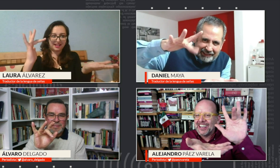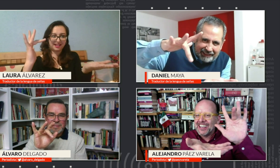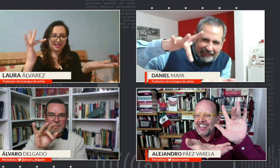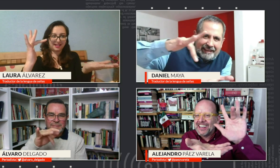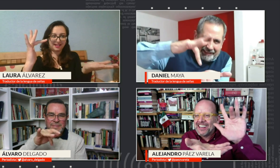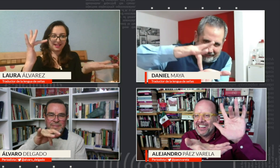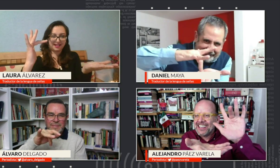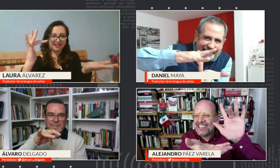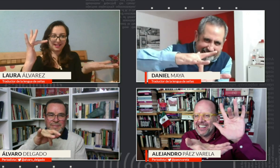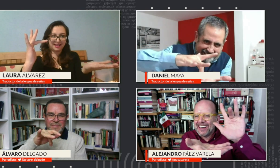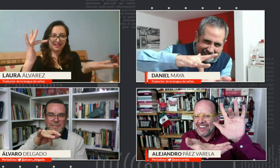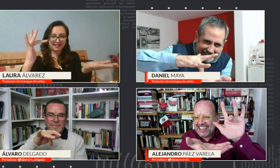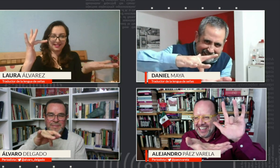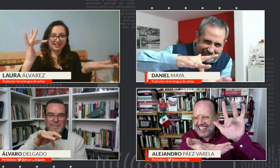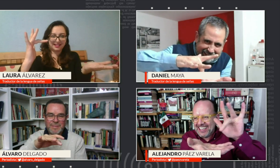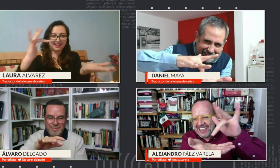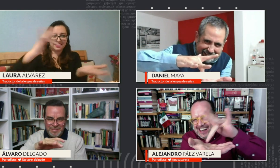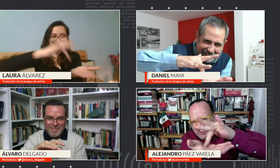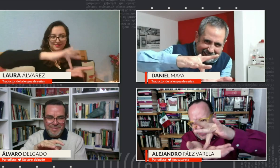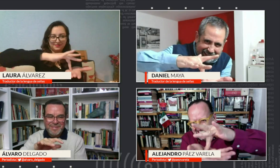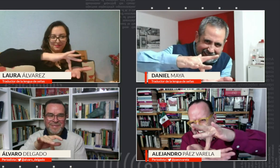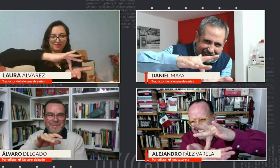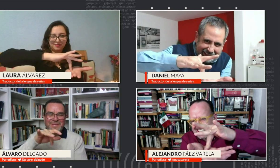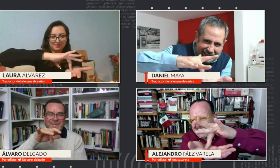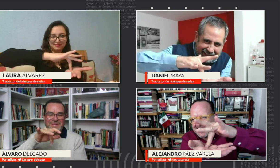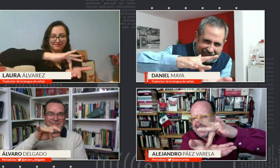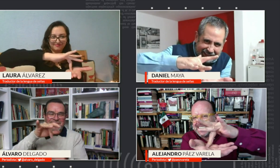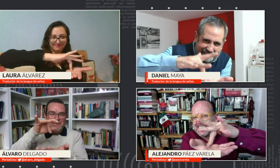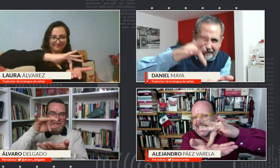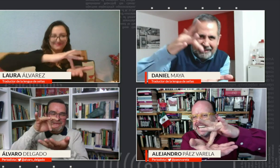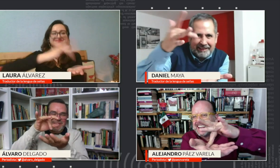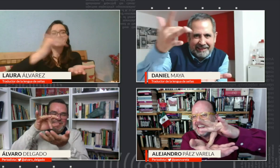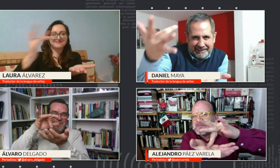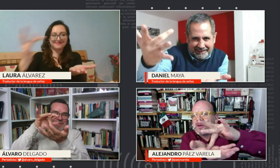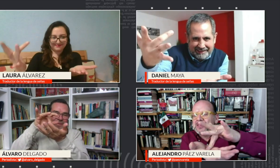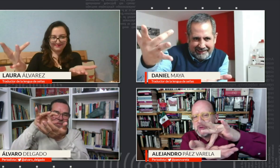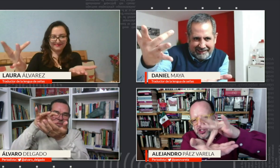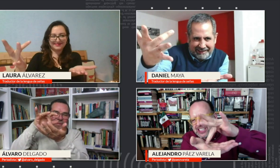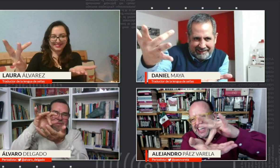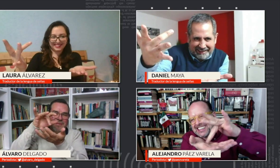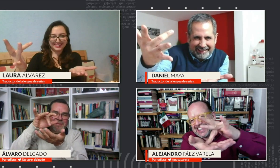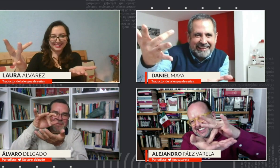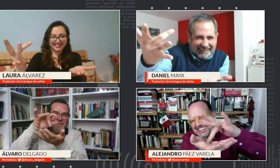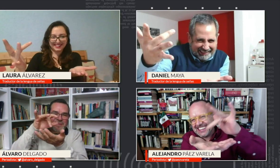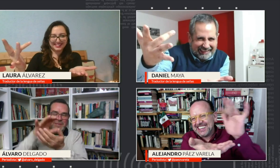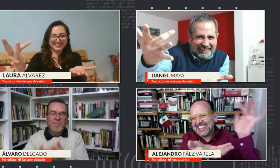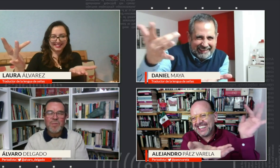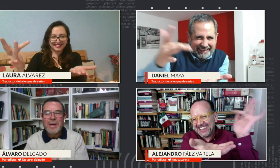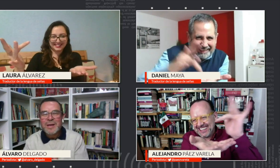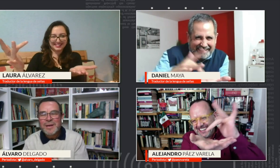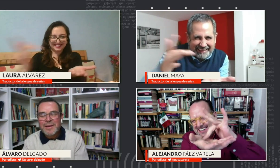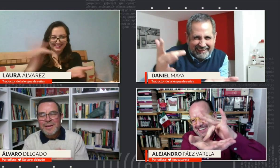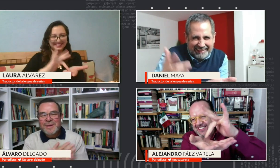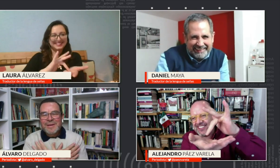abajo. Ok, y ahora sí así. Pues muchas gracias.